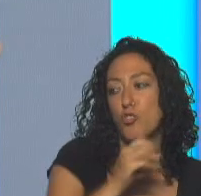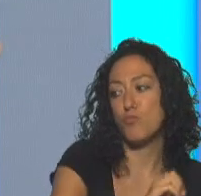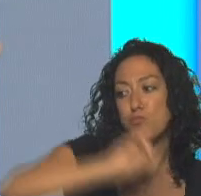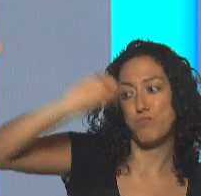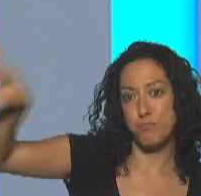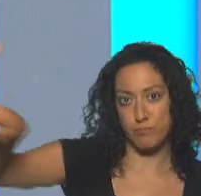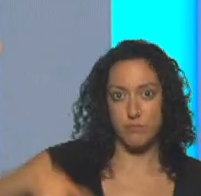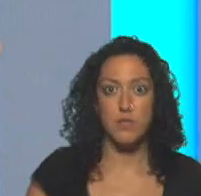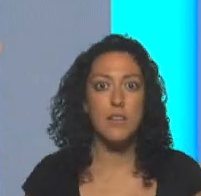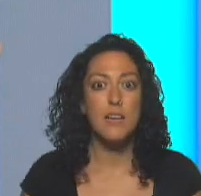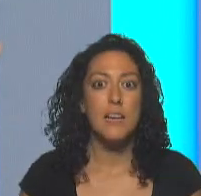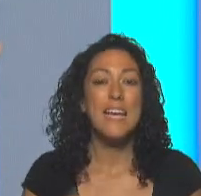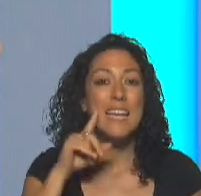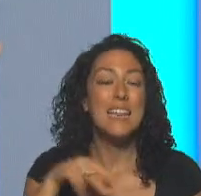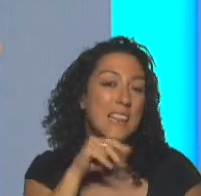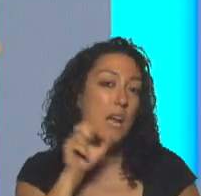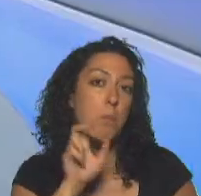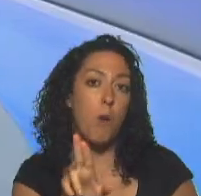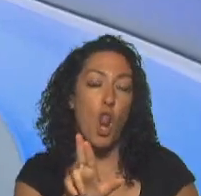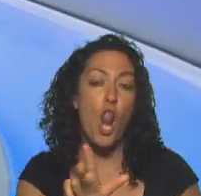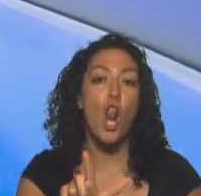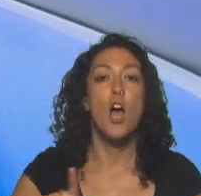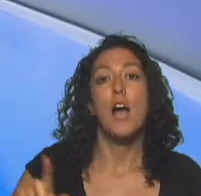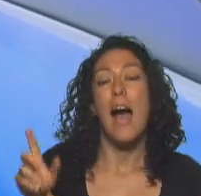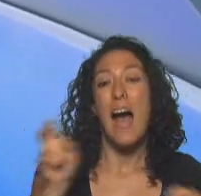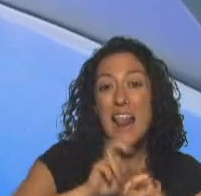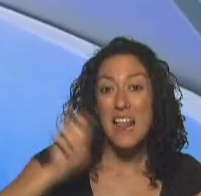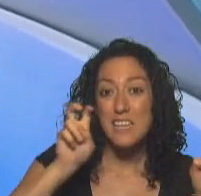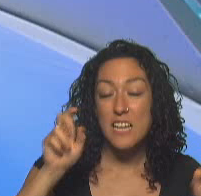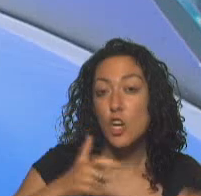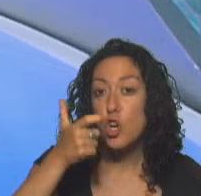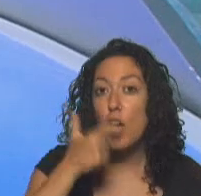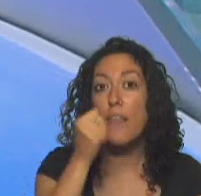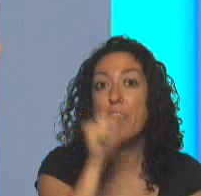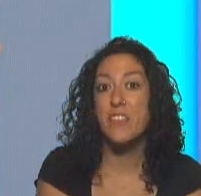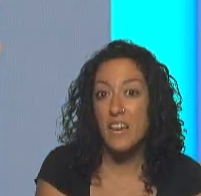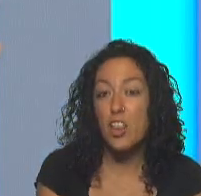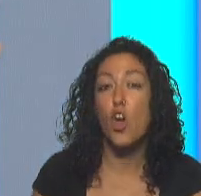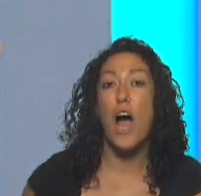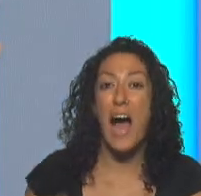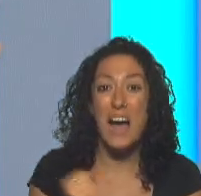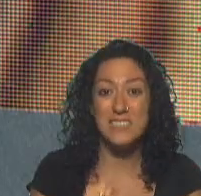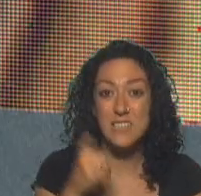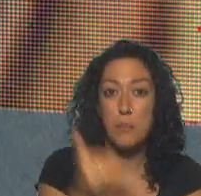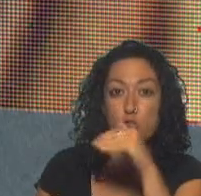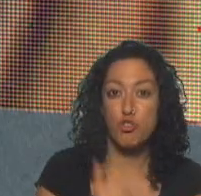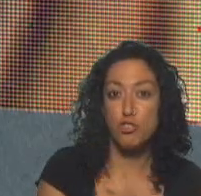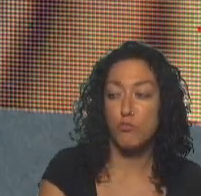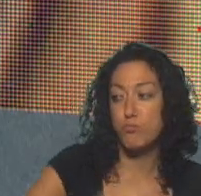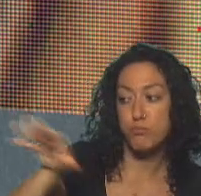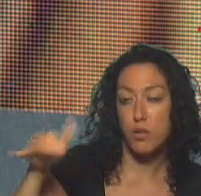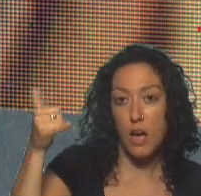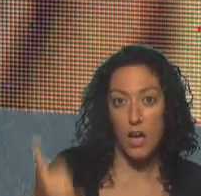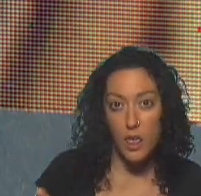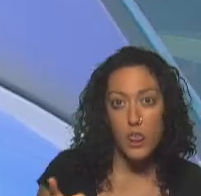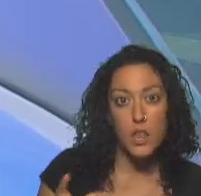alerta roja para asegurarse que quede detenido hasta que se cumpla con el proceso de extradición. ¿Y Argentina tiene extradición con